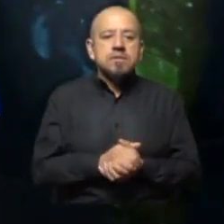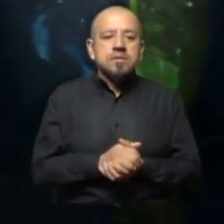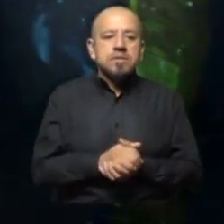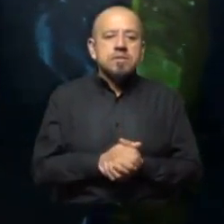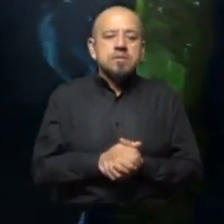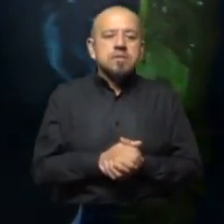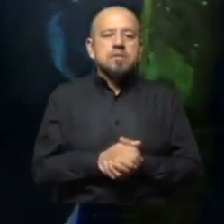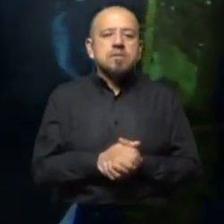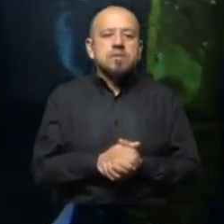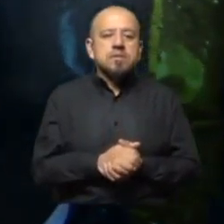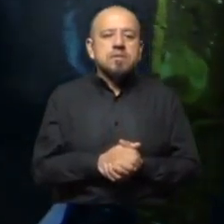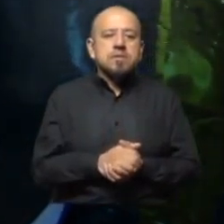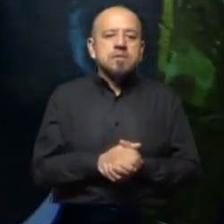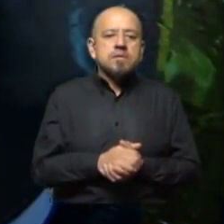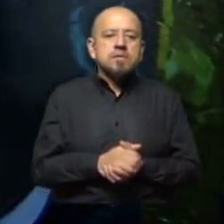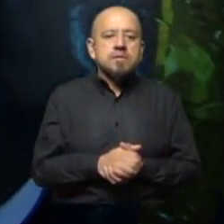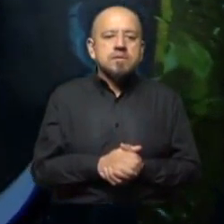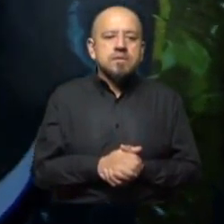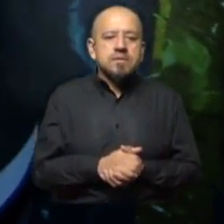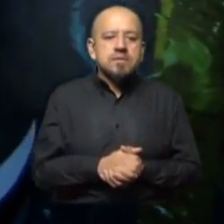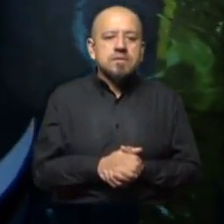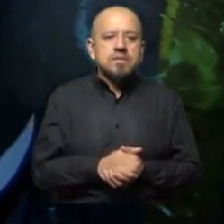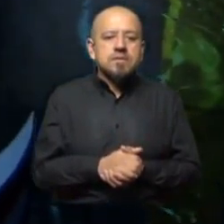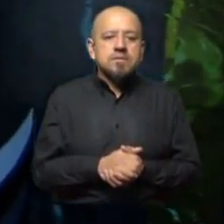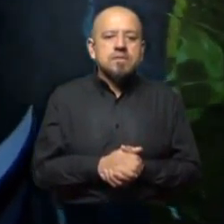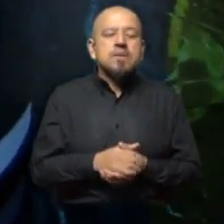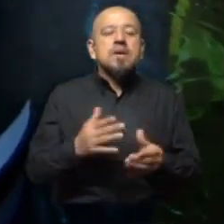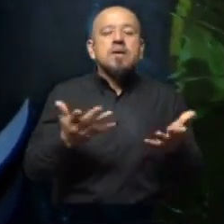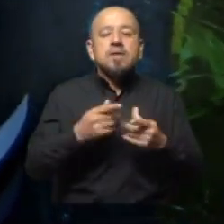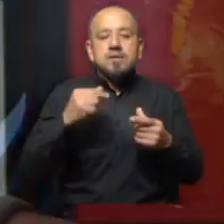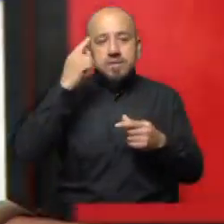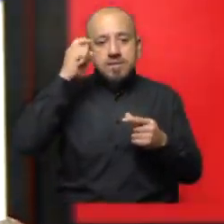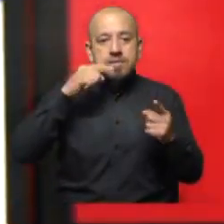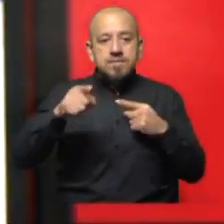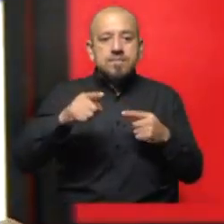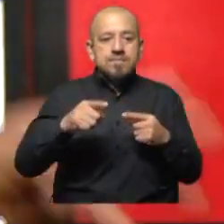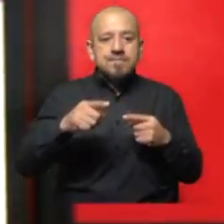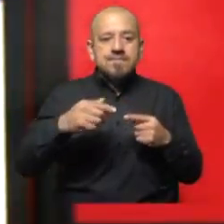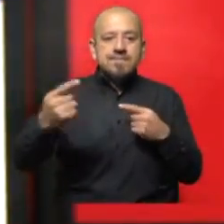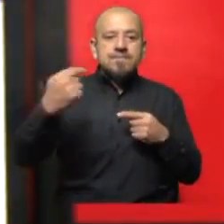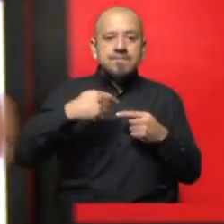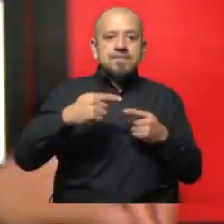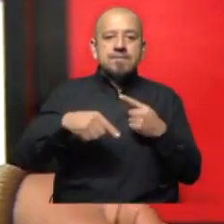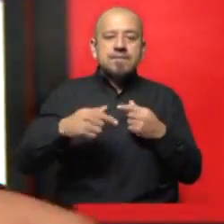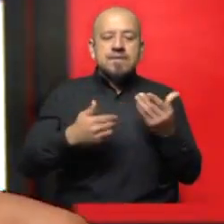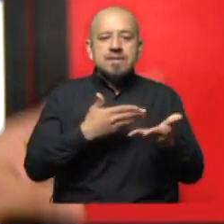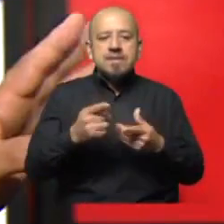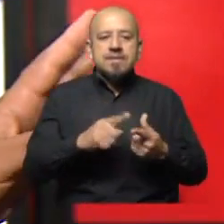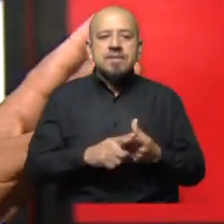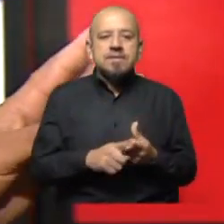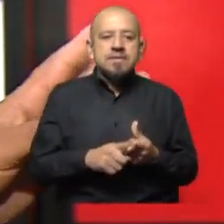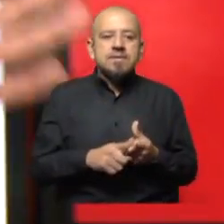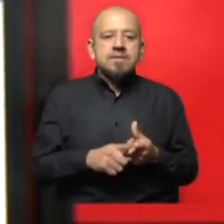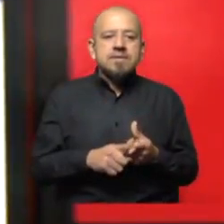la demostración dijiste no de enseñar la idea es que me ataque el proscrito de hecho muestre no pero